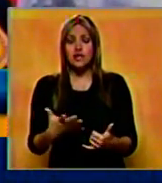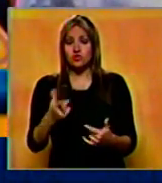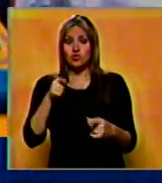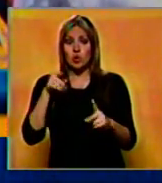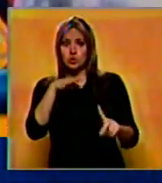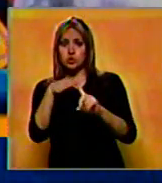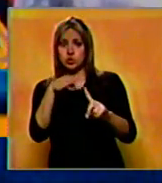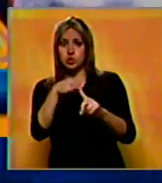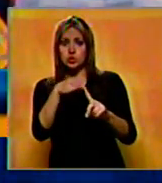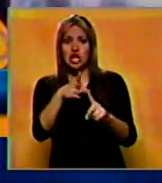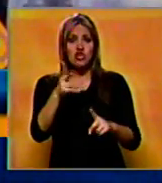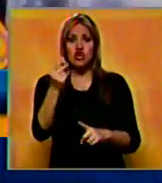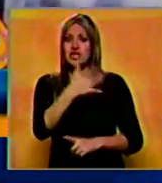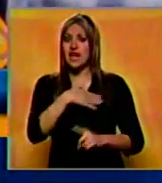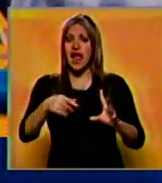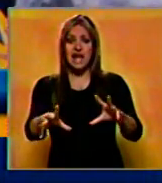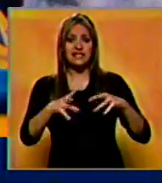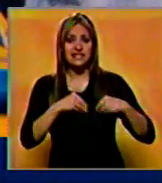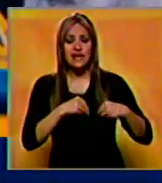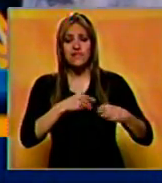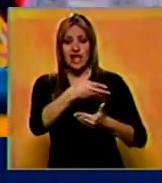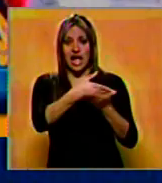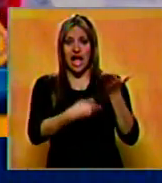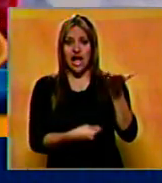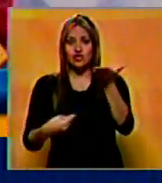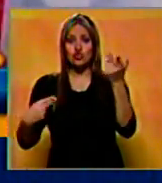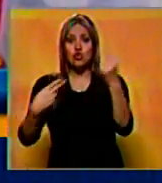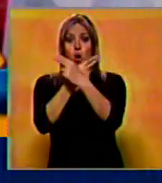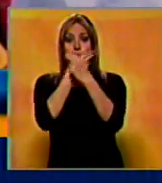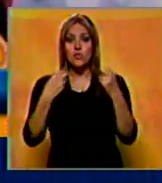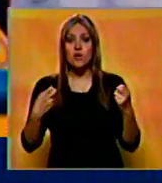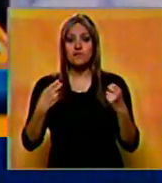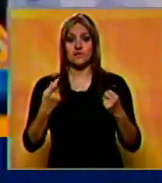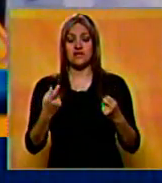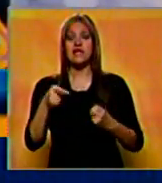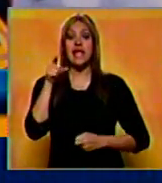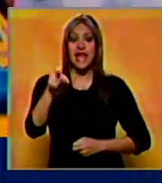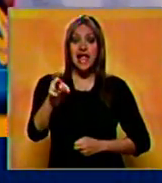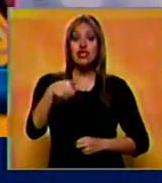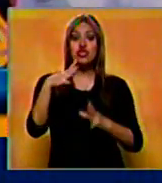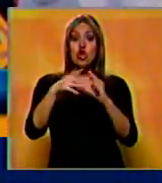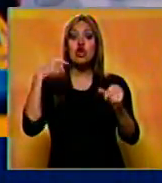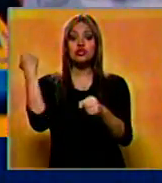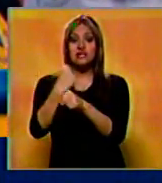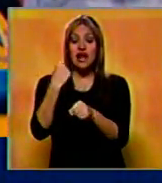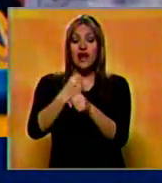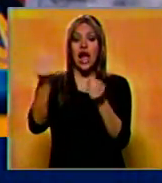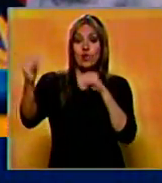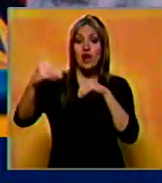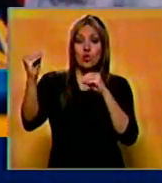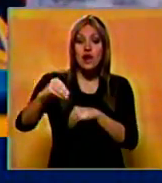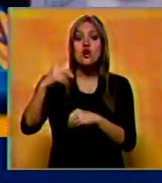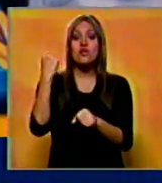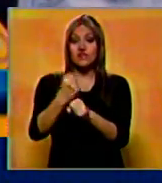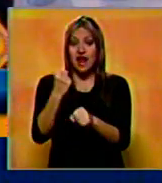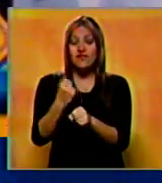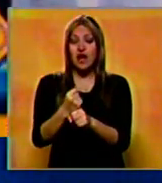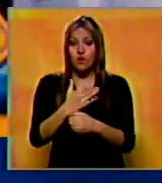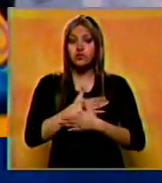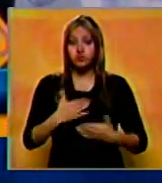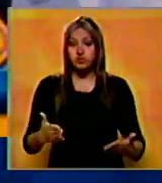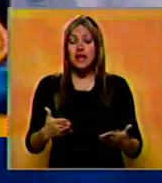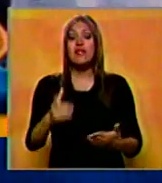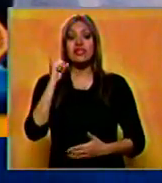presión para desconocer el acta de compromiso en el cual los trabajadores acordamos levantar las operaciones por